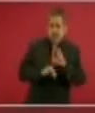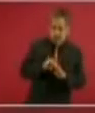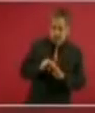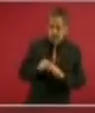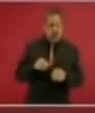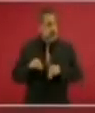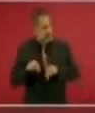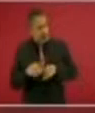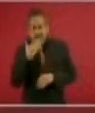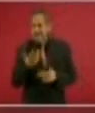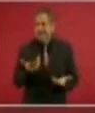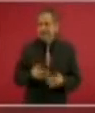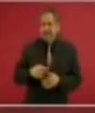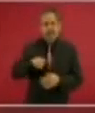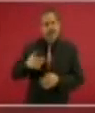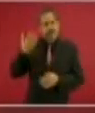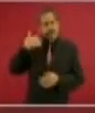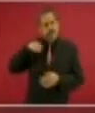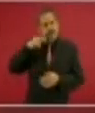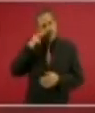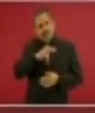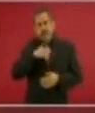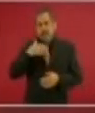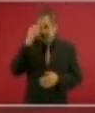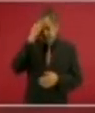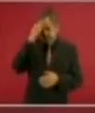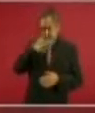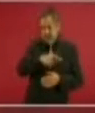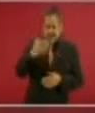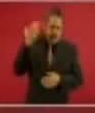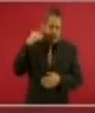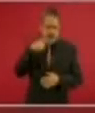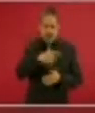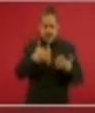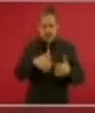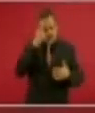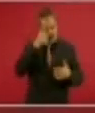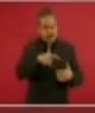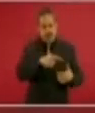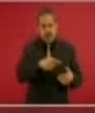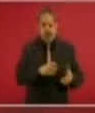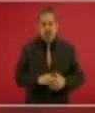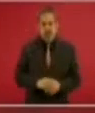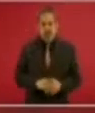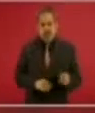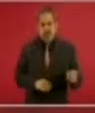Yo desde hace mucho tiempo conocí a un empresario ya